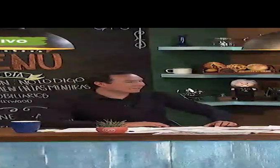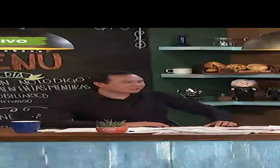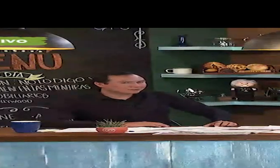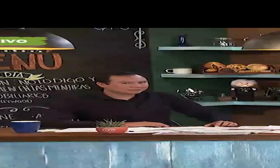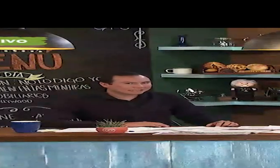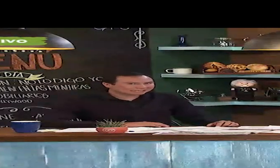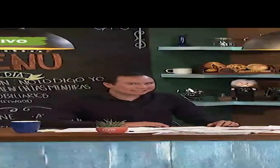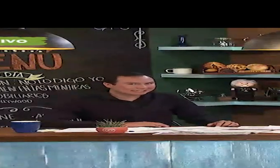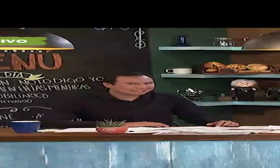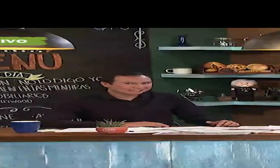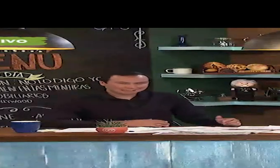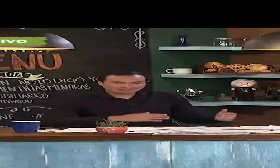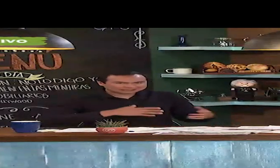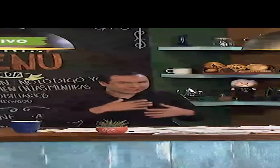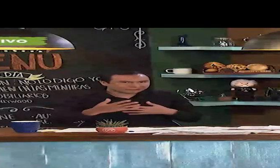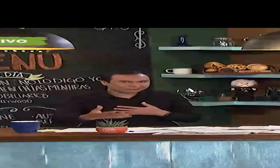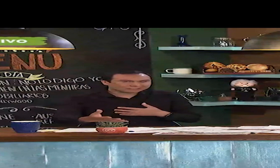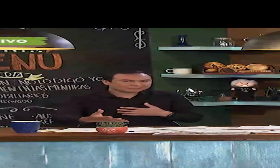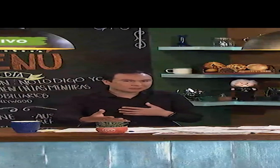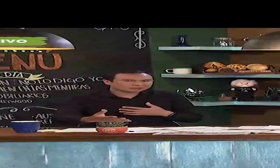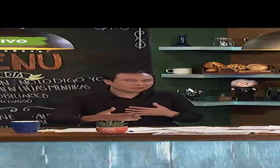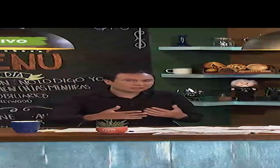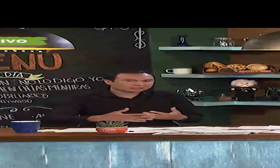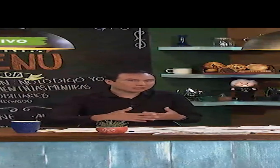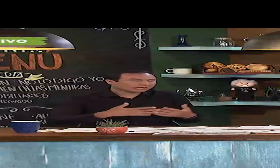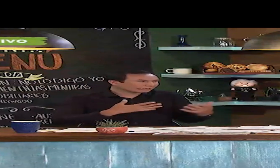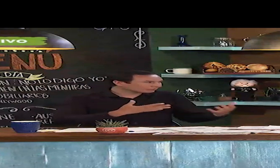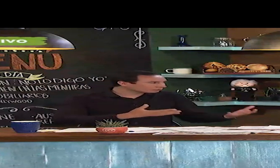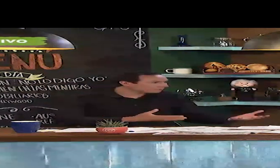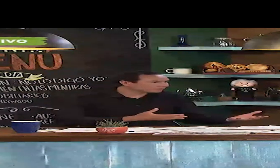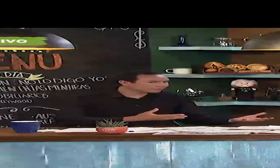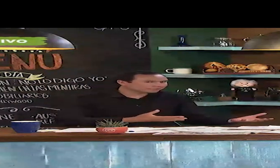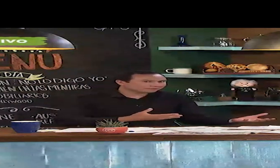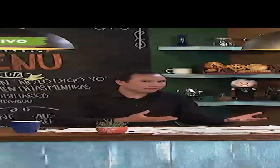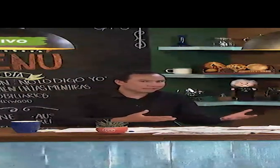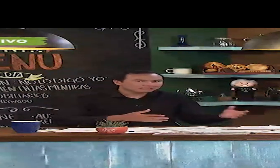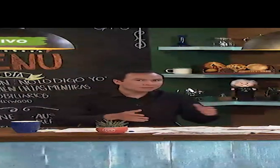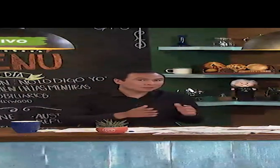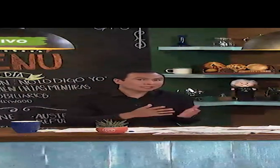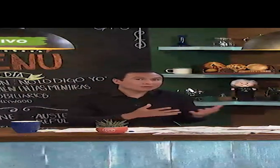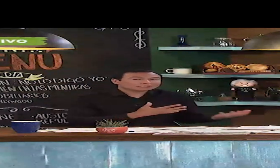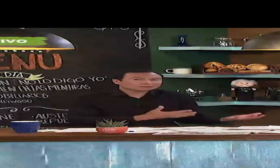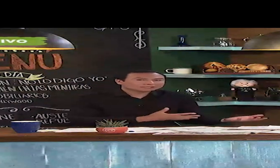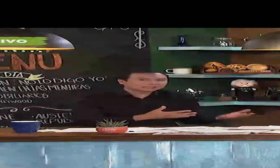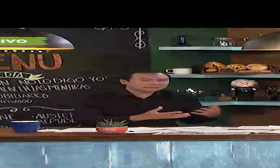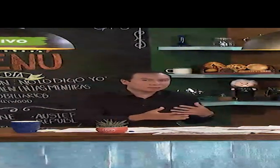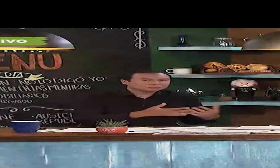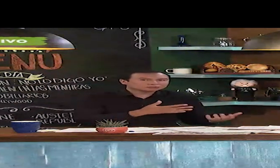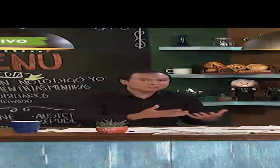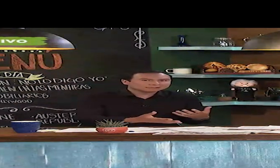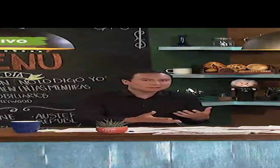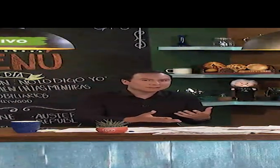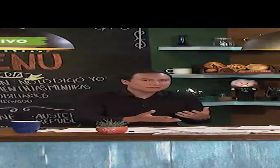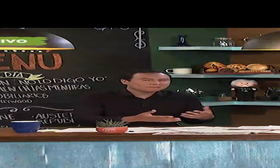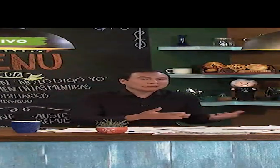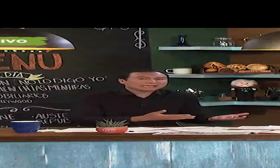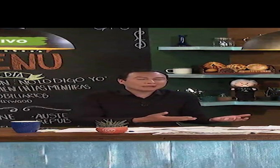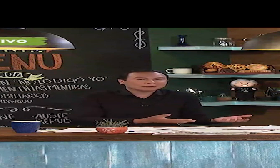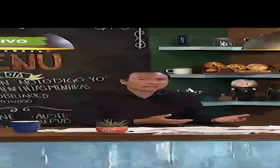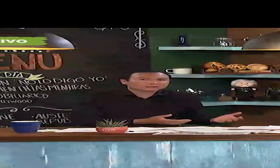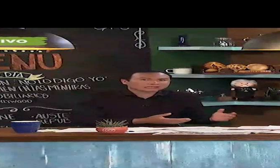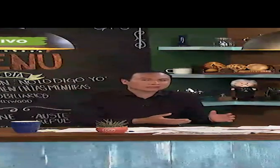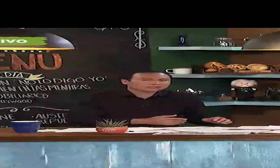fue lanzó una amenaza y el presidente de la conferencia matutina lo que hizo Agradezco al presidente biden pero es que lo que sucede que muchos medios